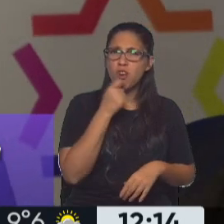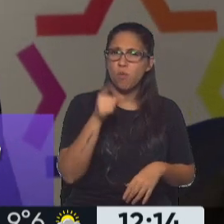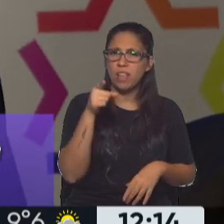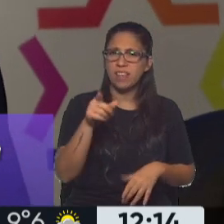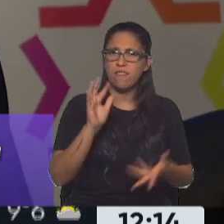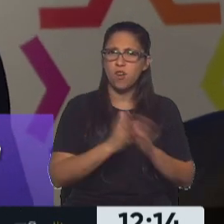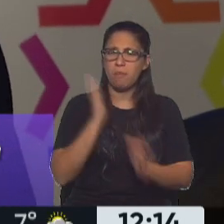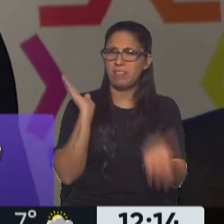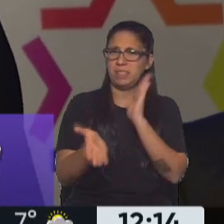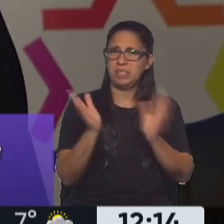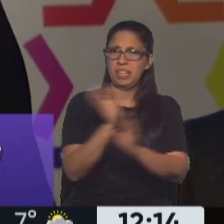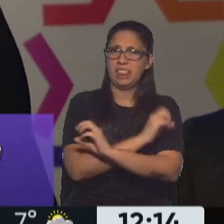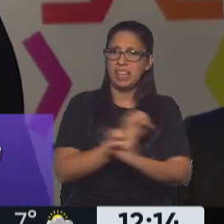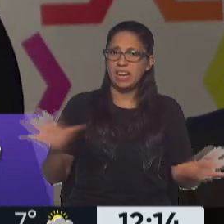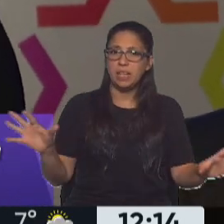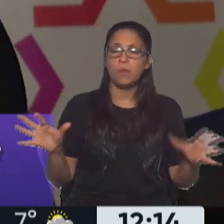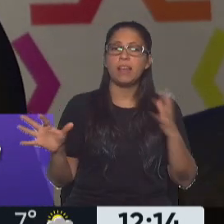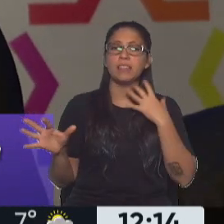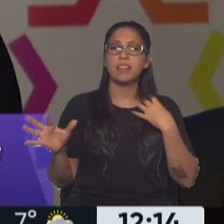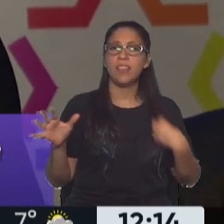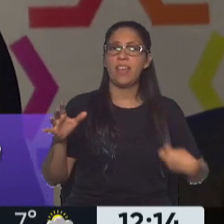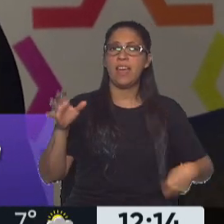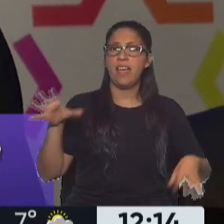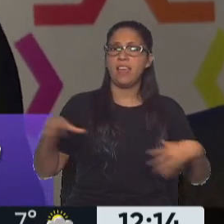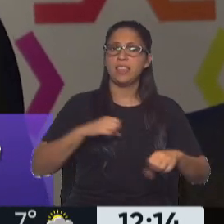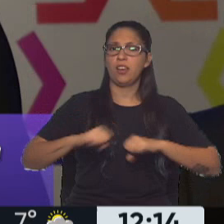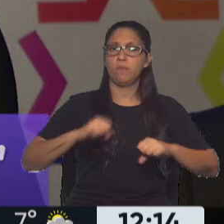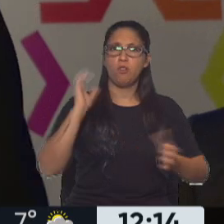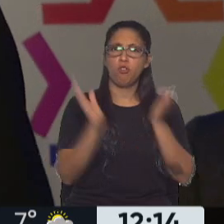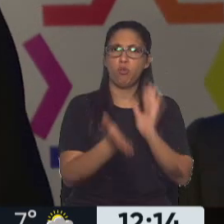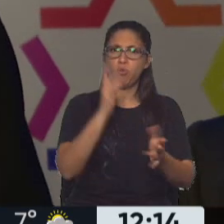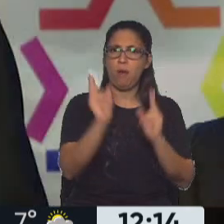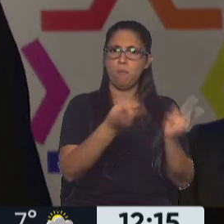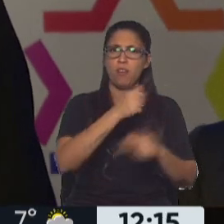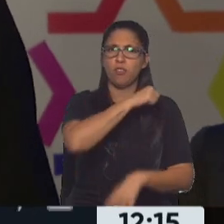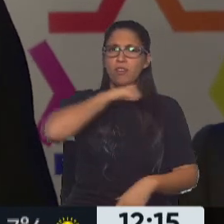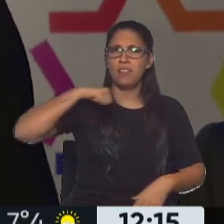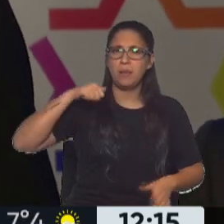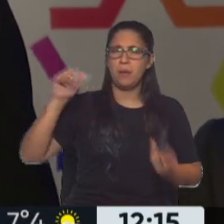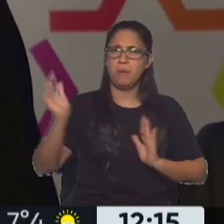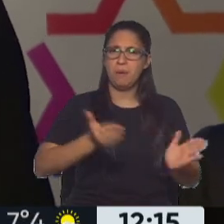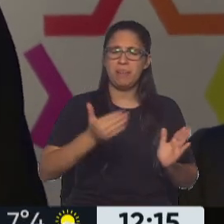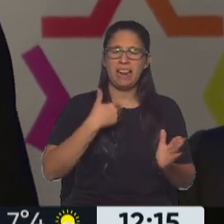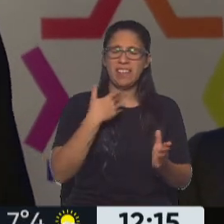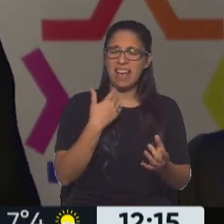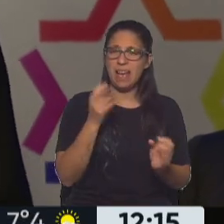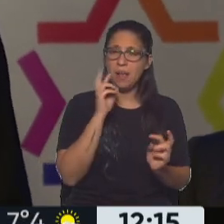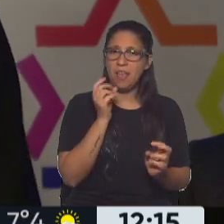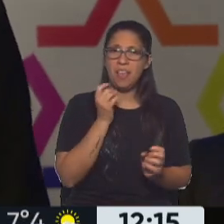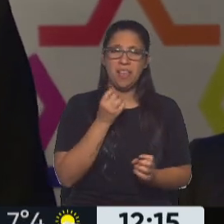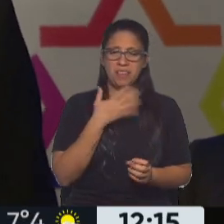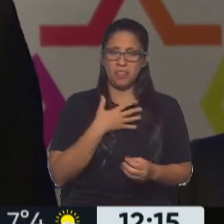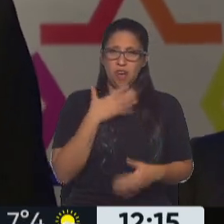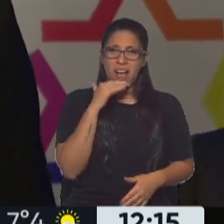manifestaciones perversas del terrorismo. Torturas, muertes, decapitaciones, me asquea mencionarla, me